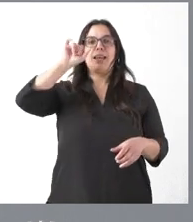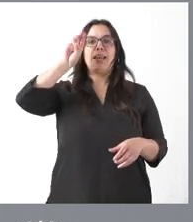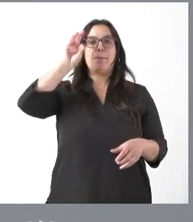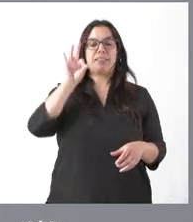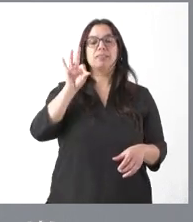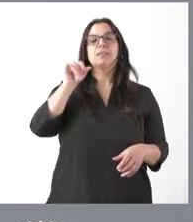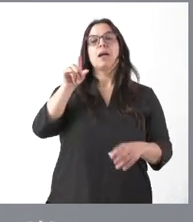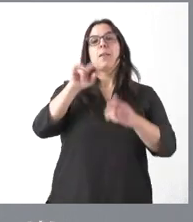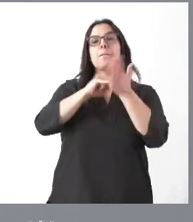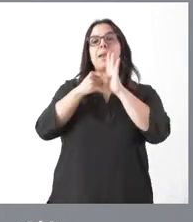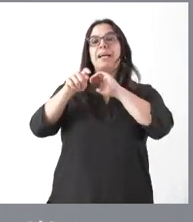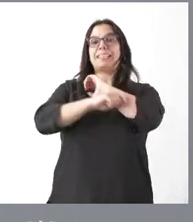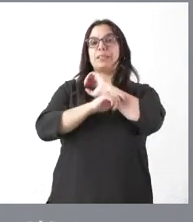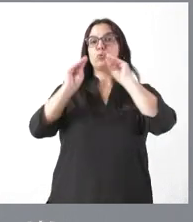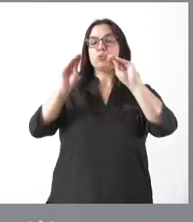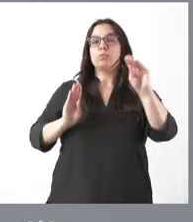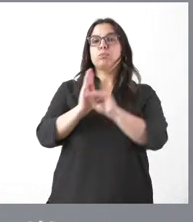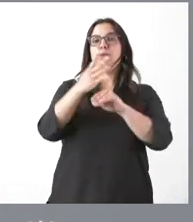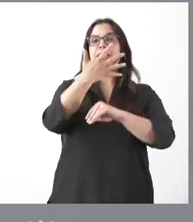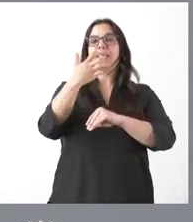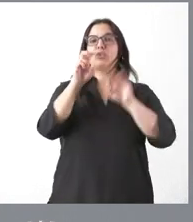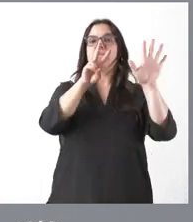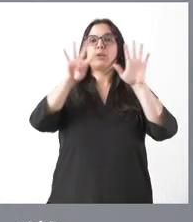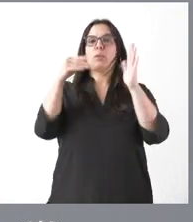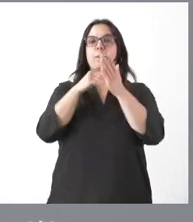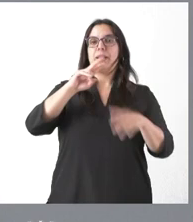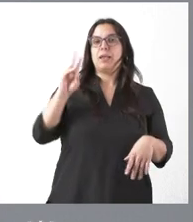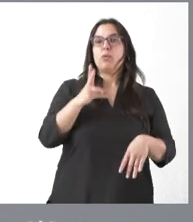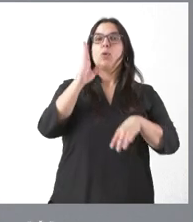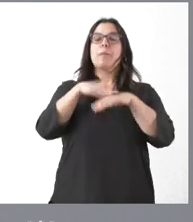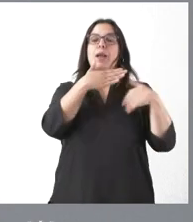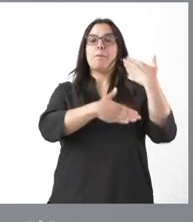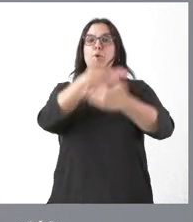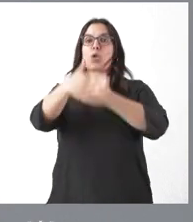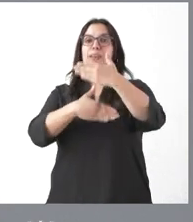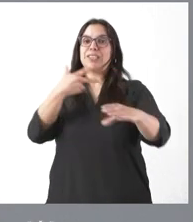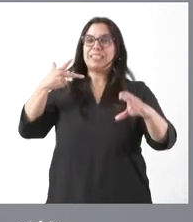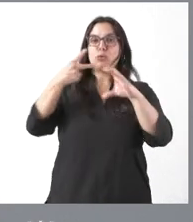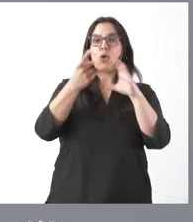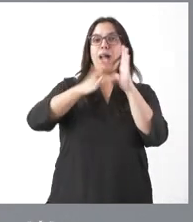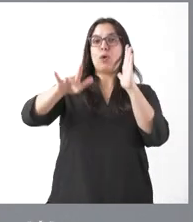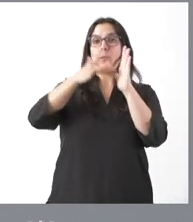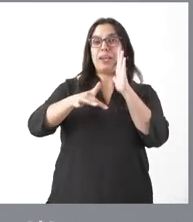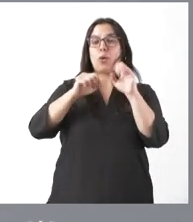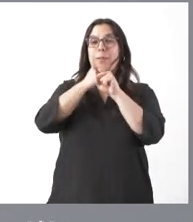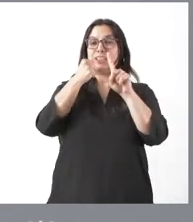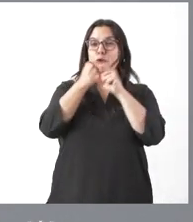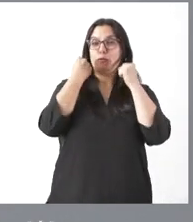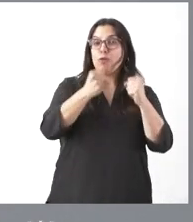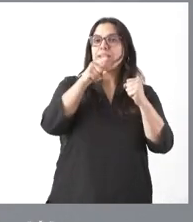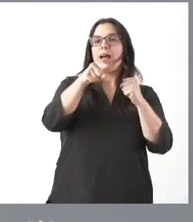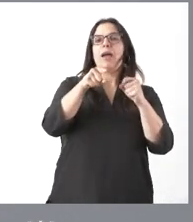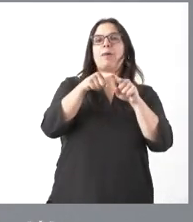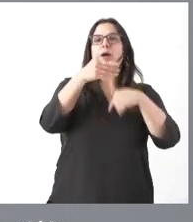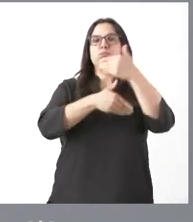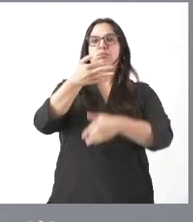la subvención de 579.000 euros consiste en la optimización del proceso de inyección de aluminio por alta presión la